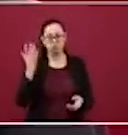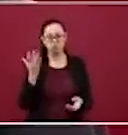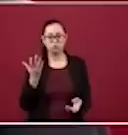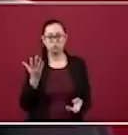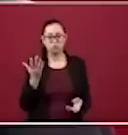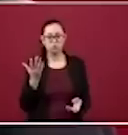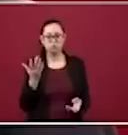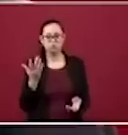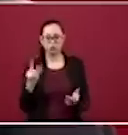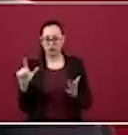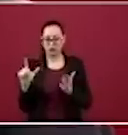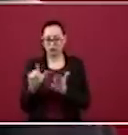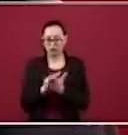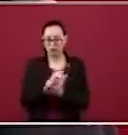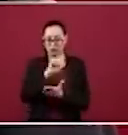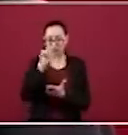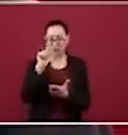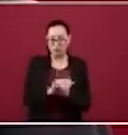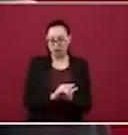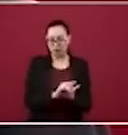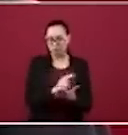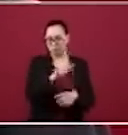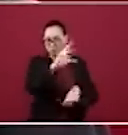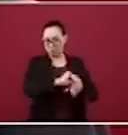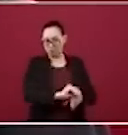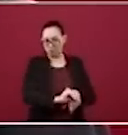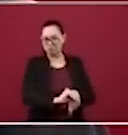de conformidad con la ley, solicitar